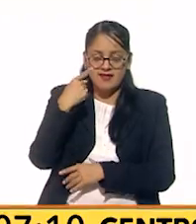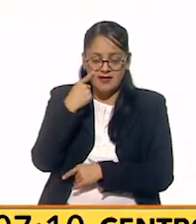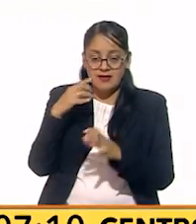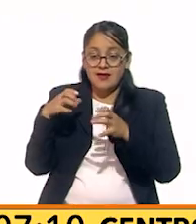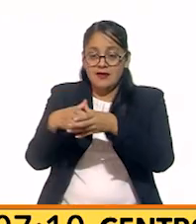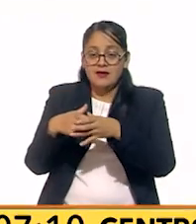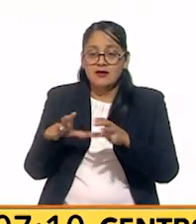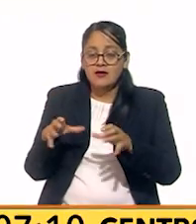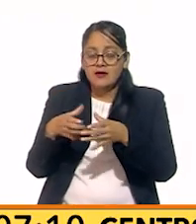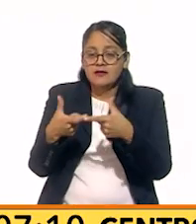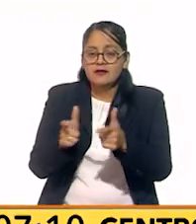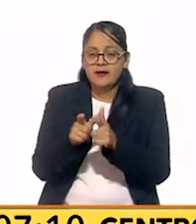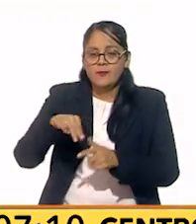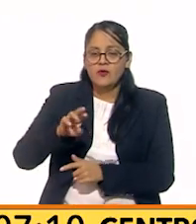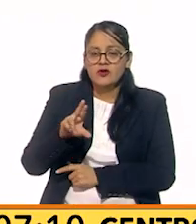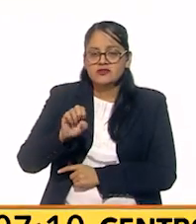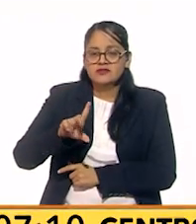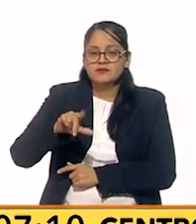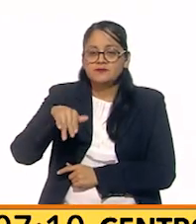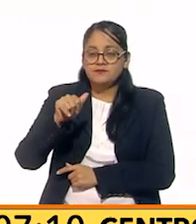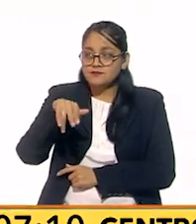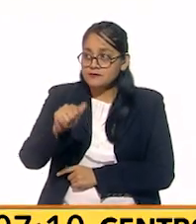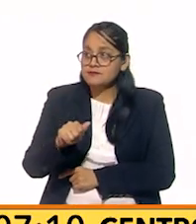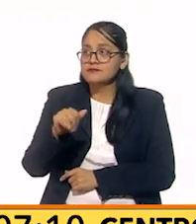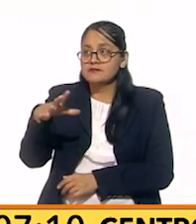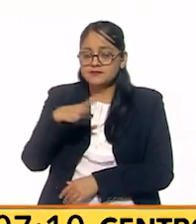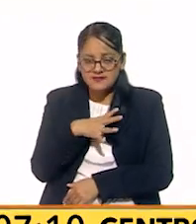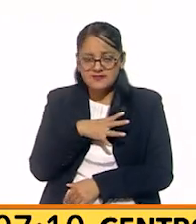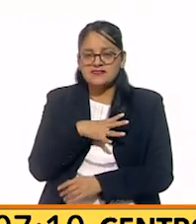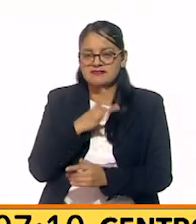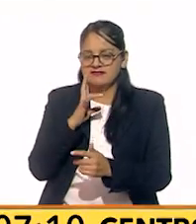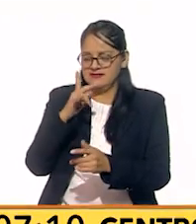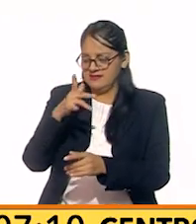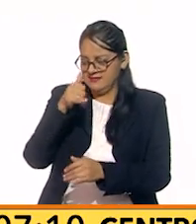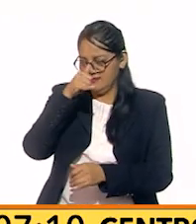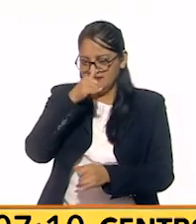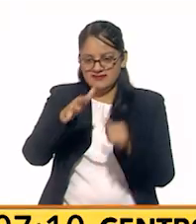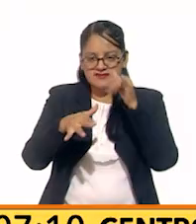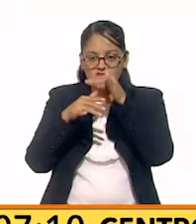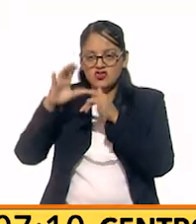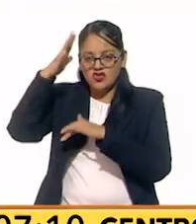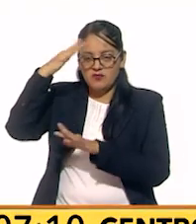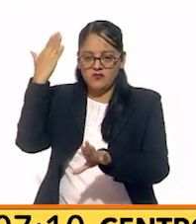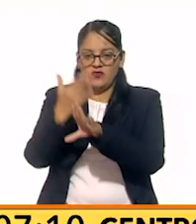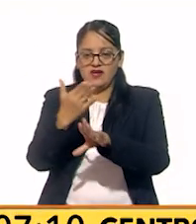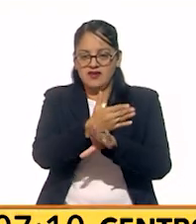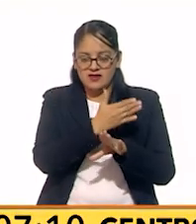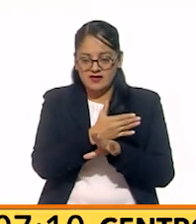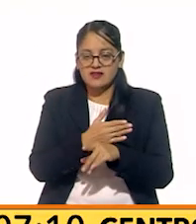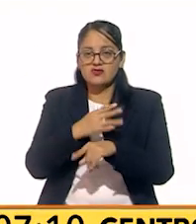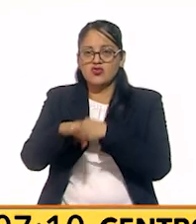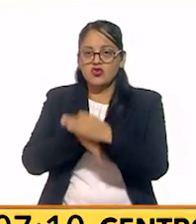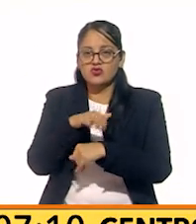comunidad musulmana en medio de ataques atroces islamofóbicos de el mismo Donald Trump y todos sus